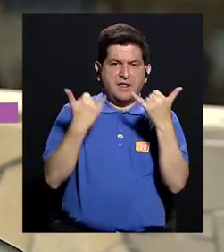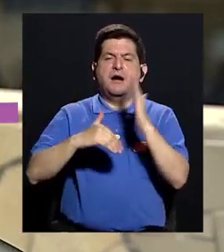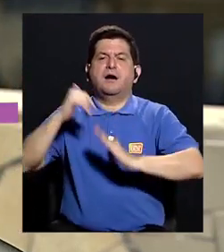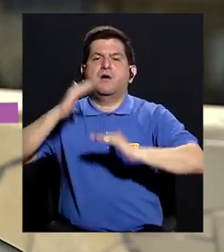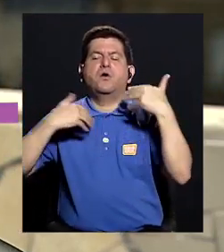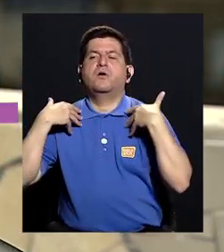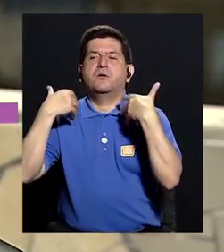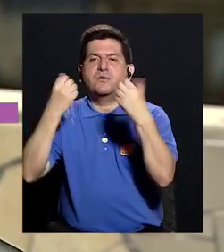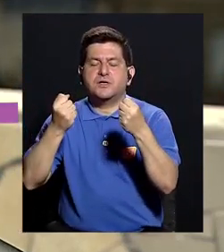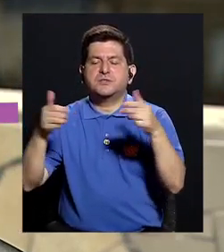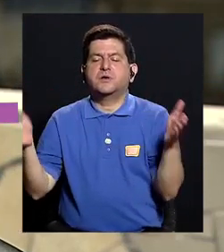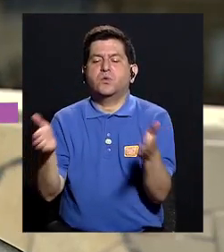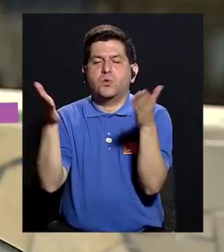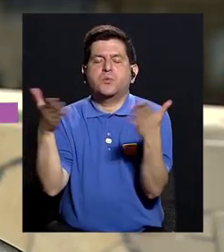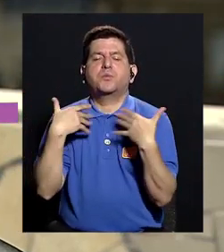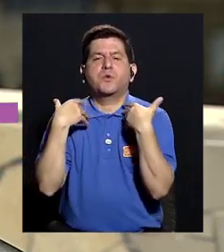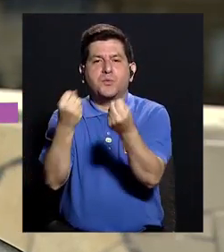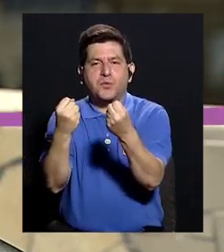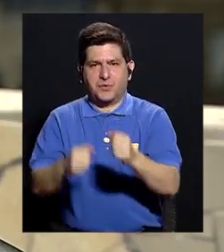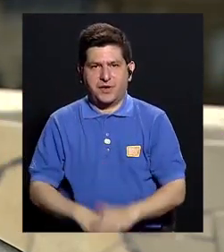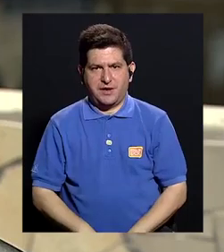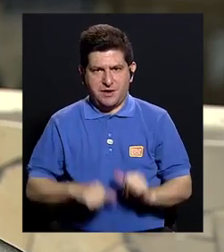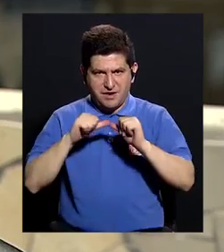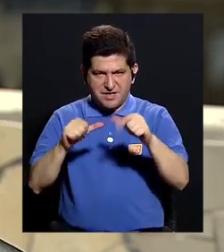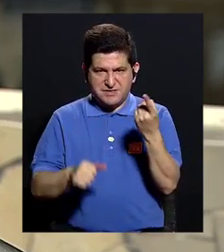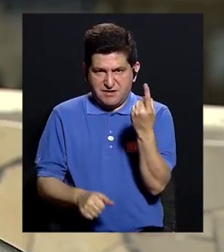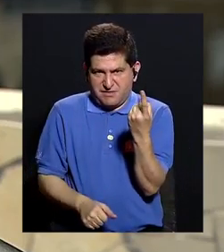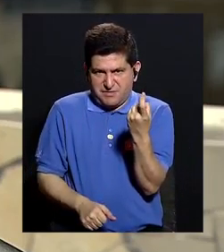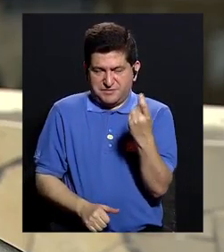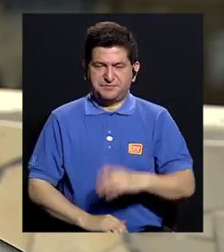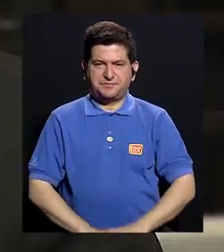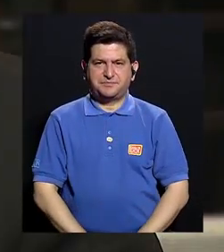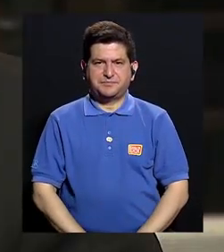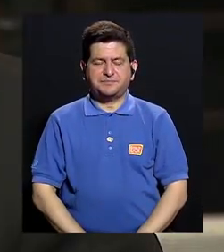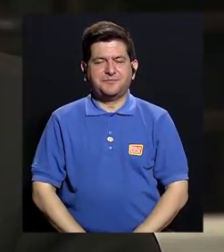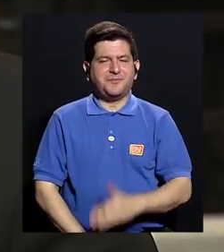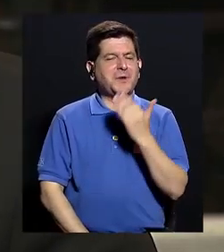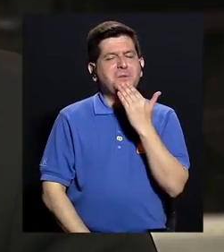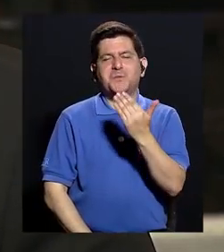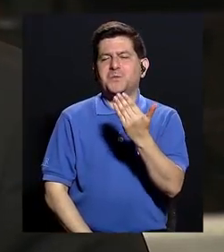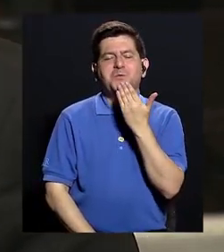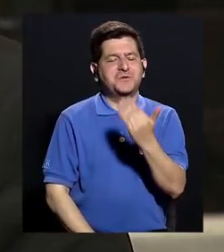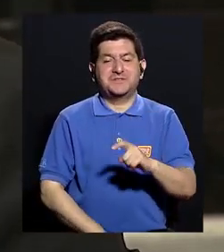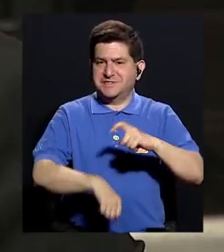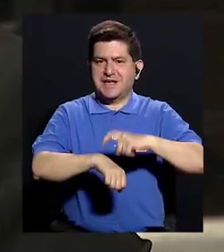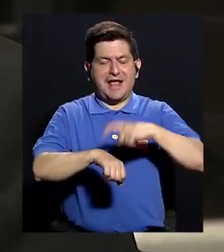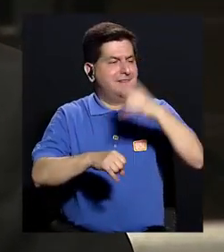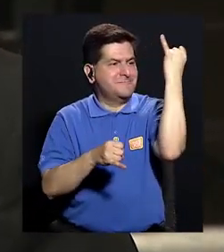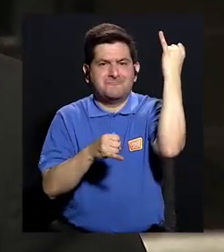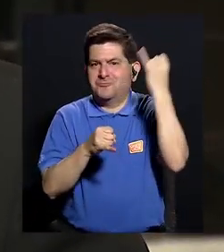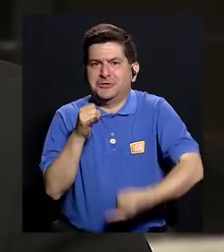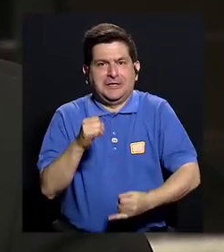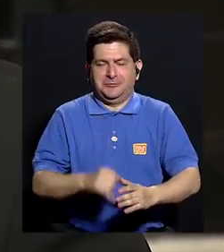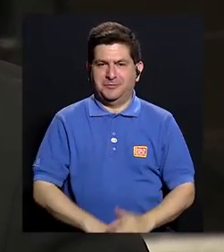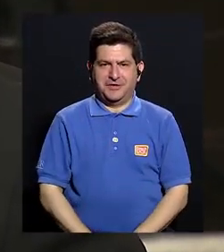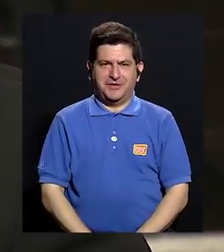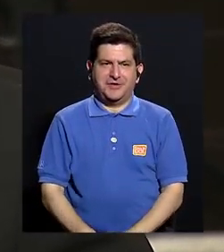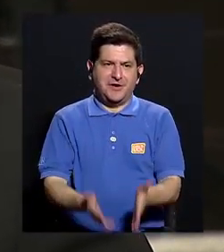construcción de la salud y la promoción de la salud y sigue siendo la deuda muchísimas gracias el tiempo nos ha ganado y